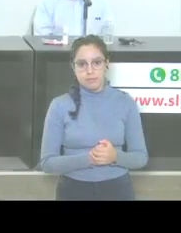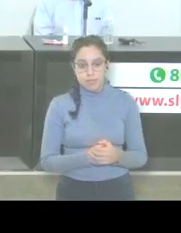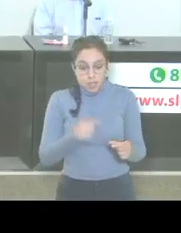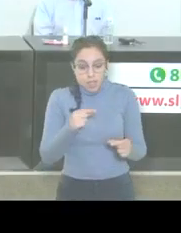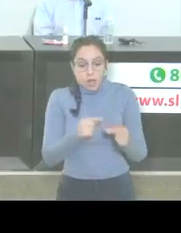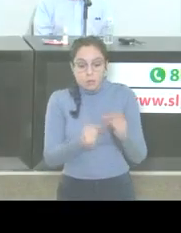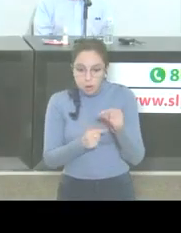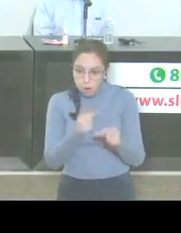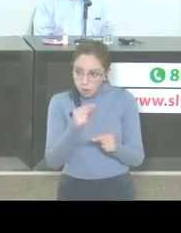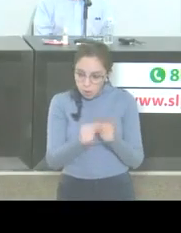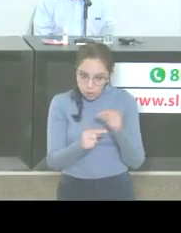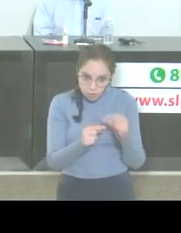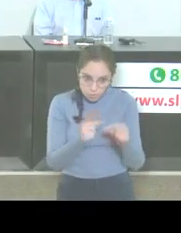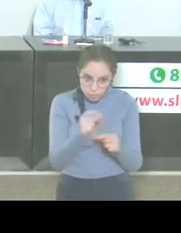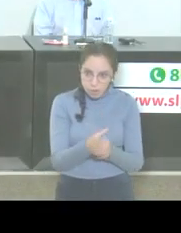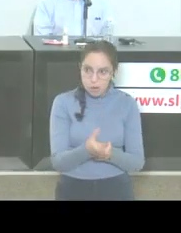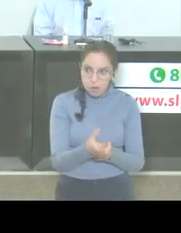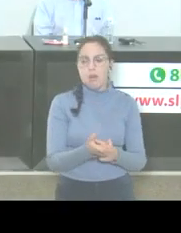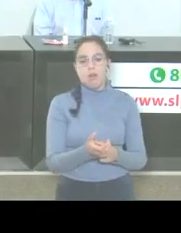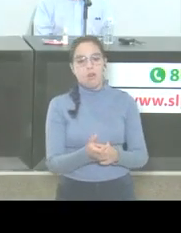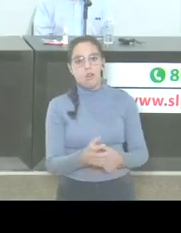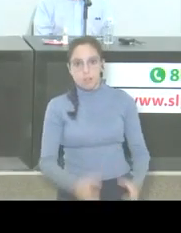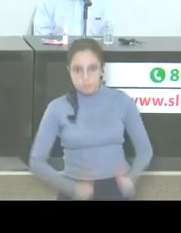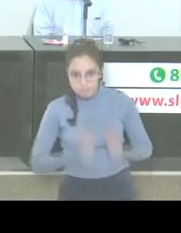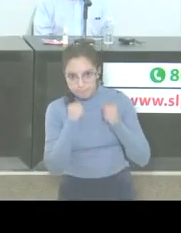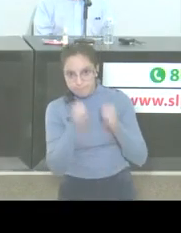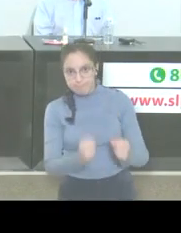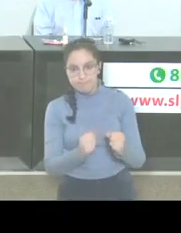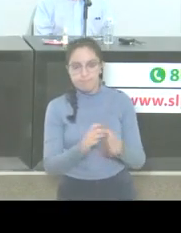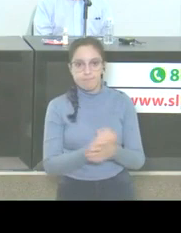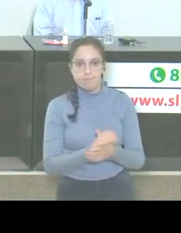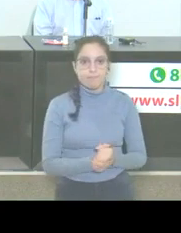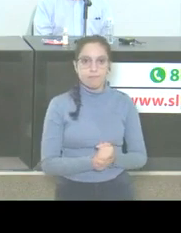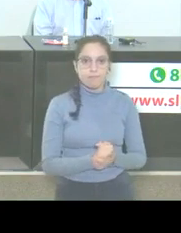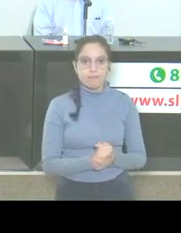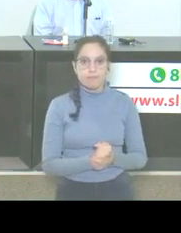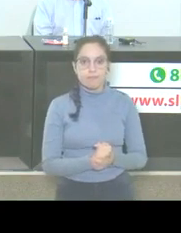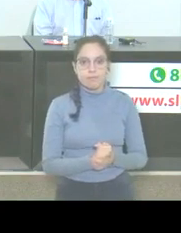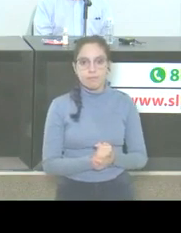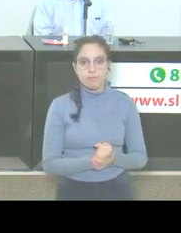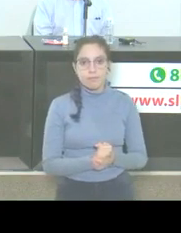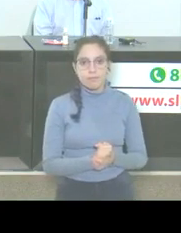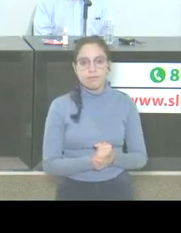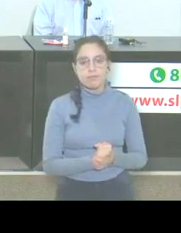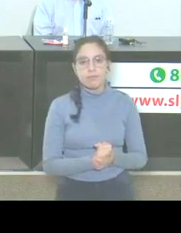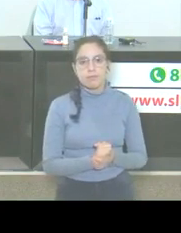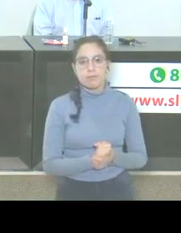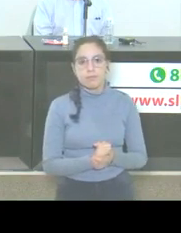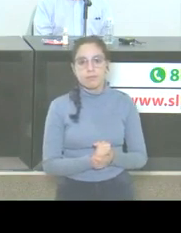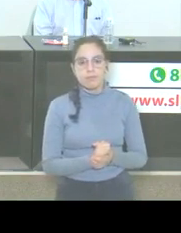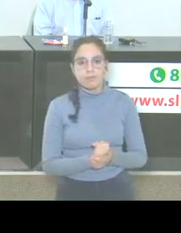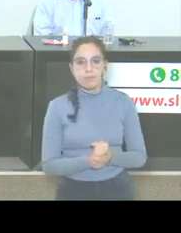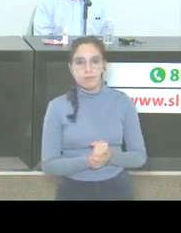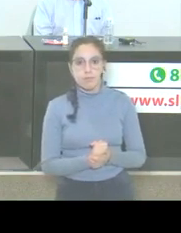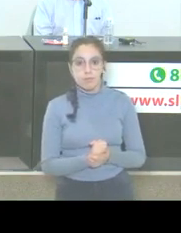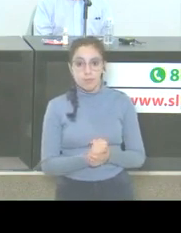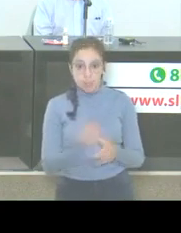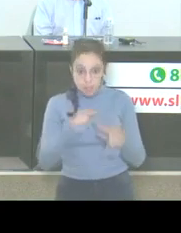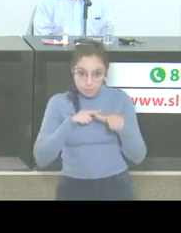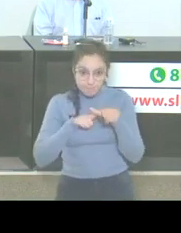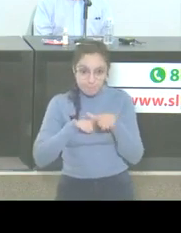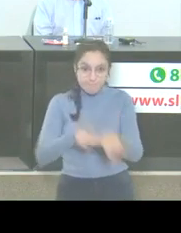gradual, escalonada y segura. Entonces vamos a tener que estar